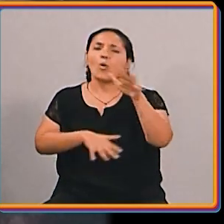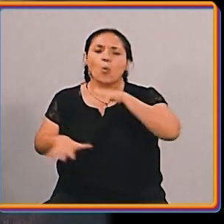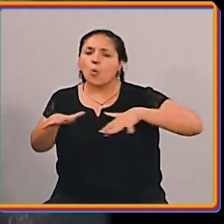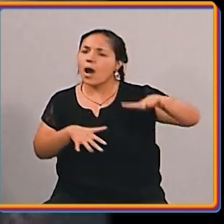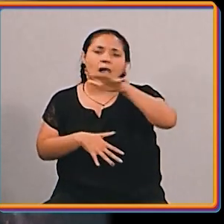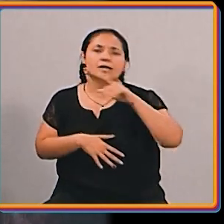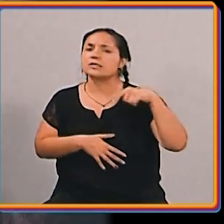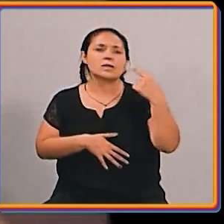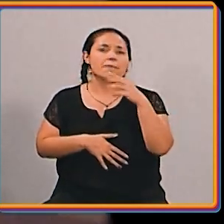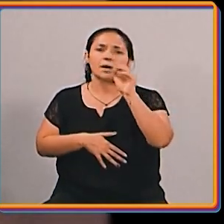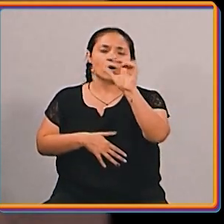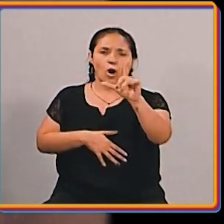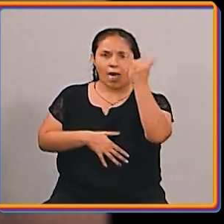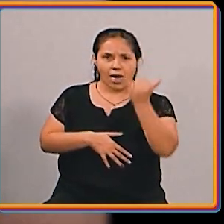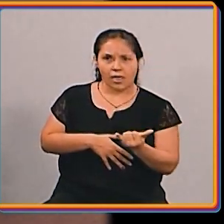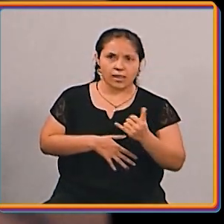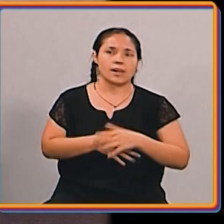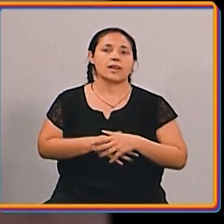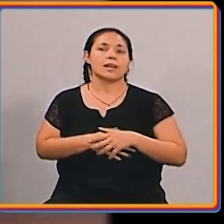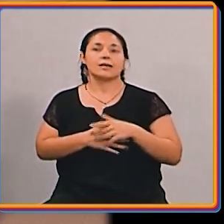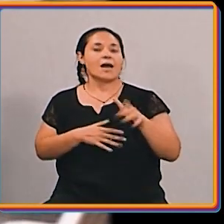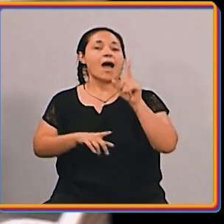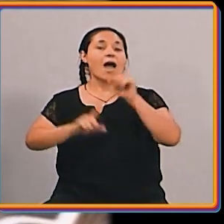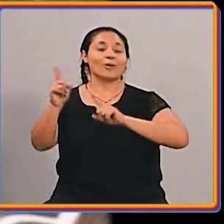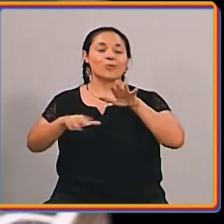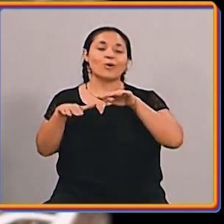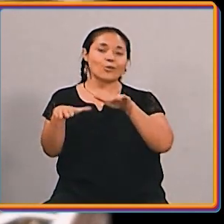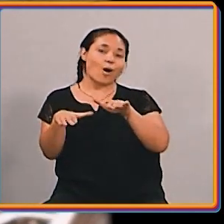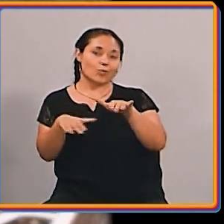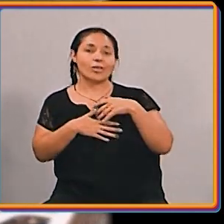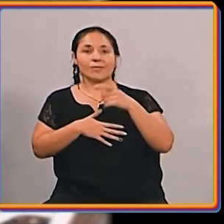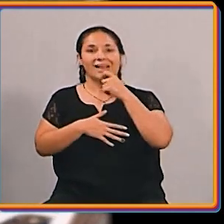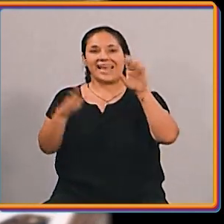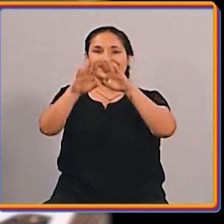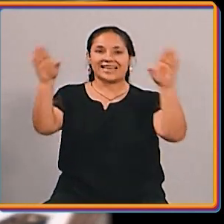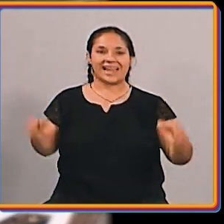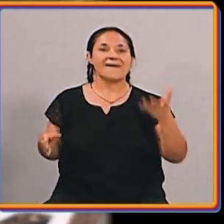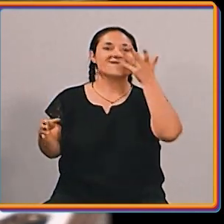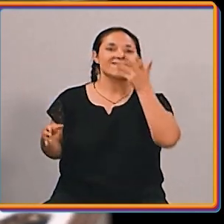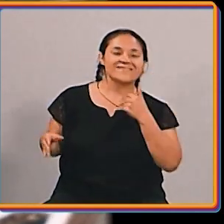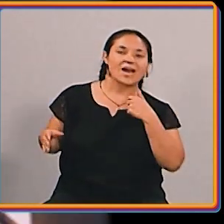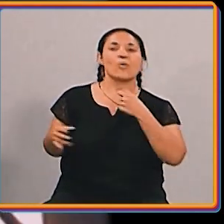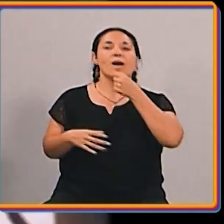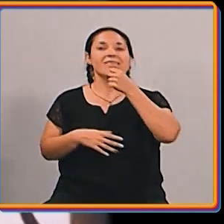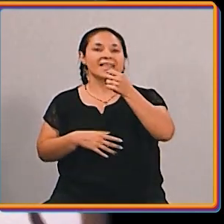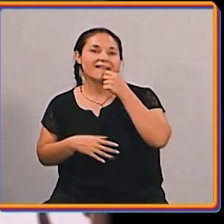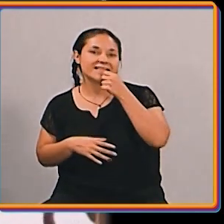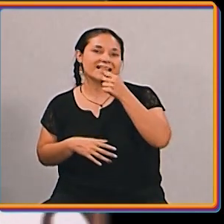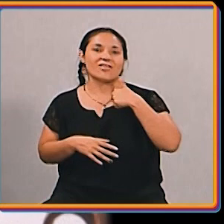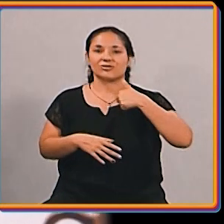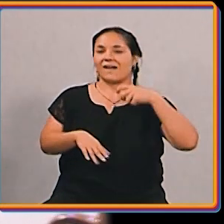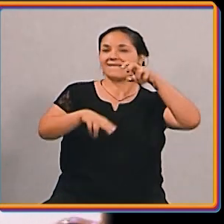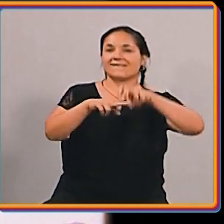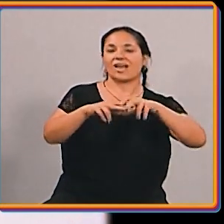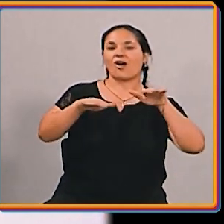determinados lugares. Bueno, eso a veces nos viene más cómodos. Por ejemplo, si nos gusta el escenario y yo soy el entrevistado, ahora estoy a